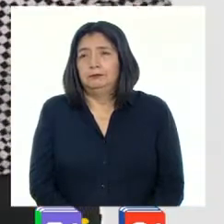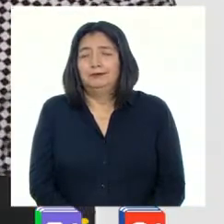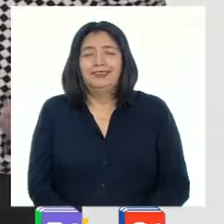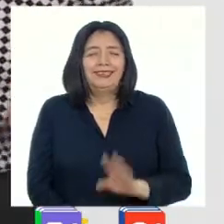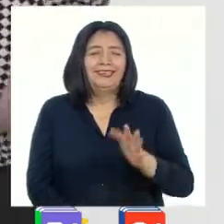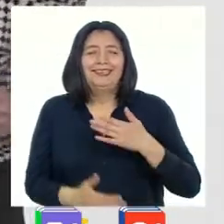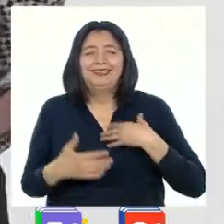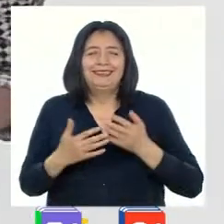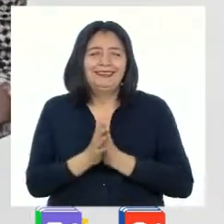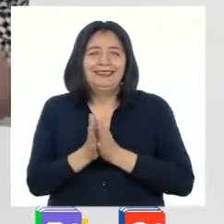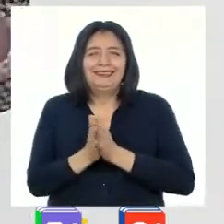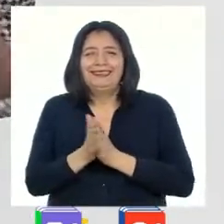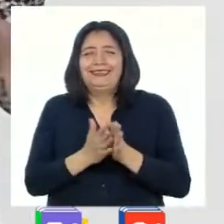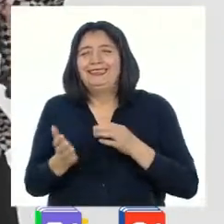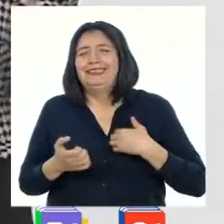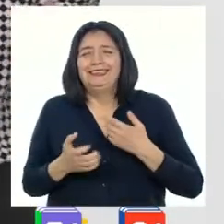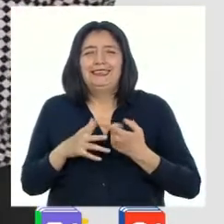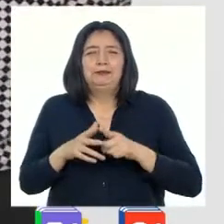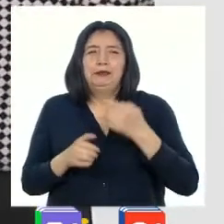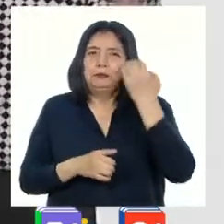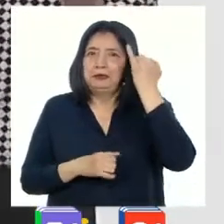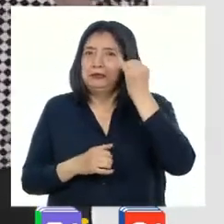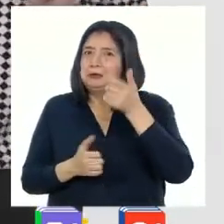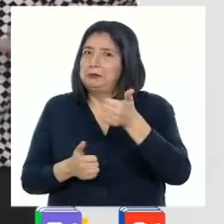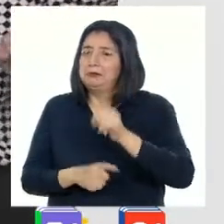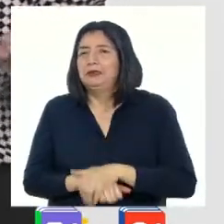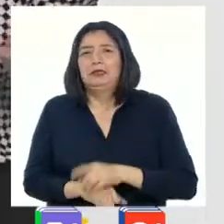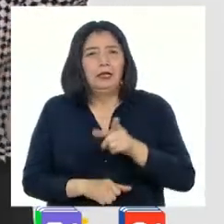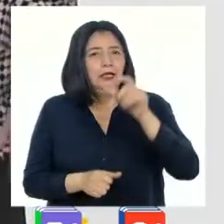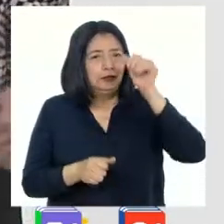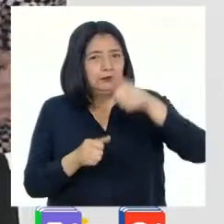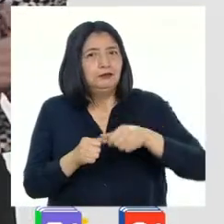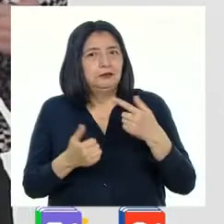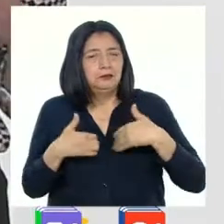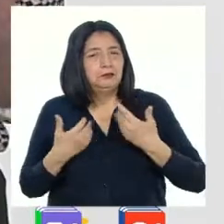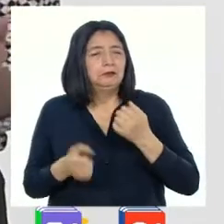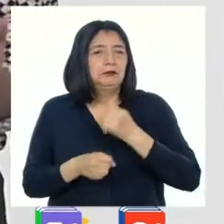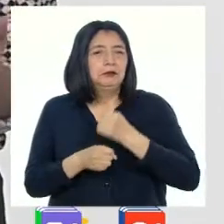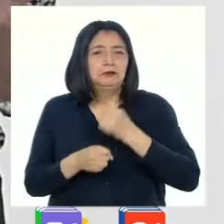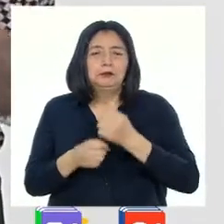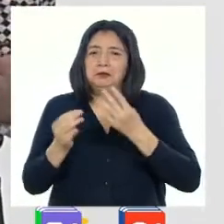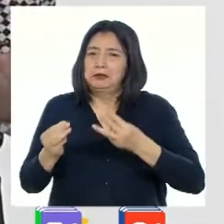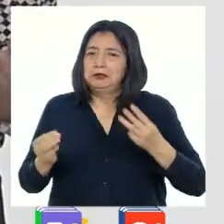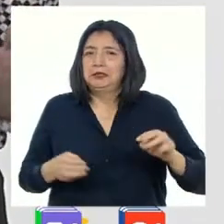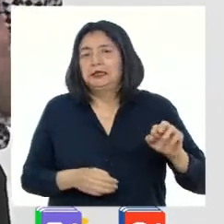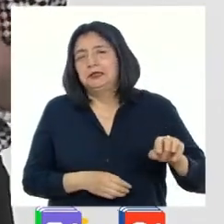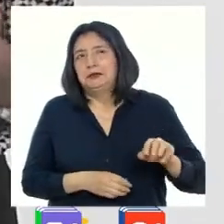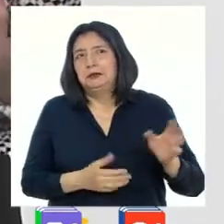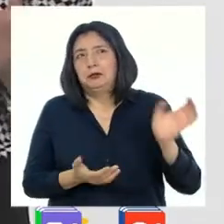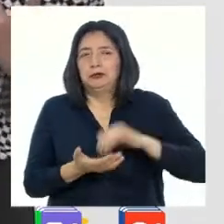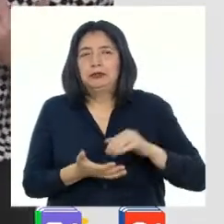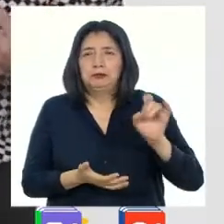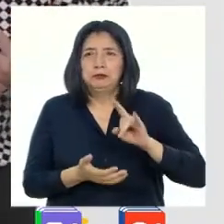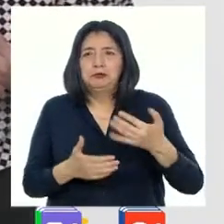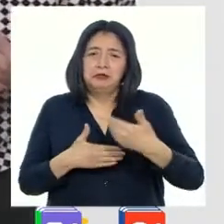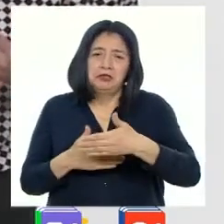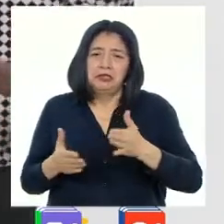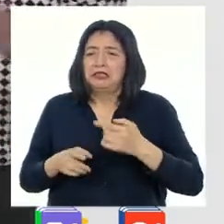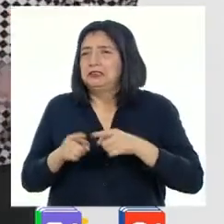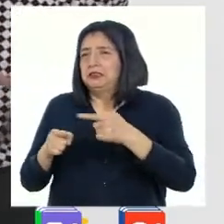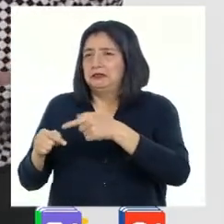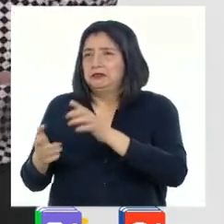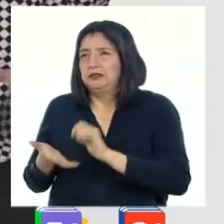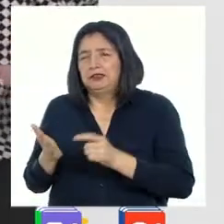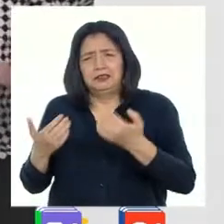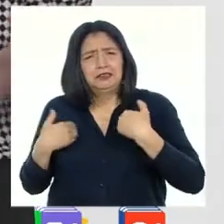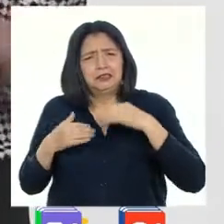¡Ay, tengo muchas ganas de empezar! ¡Qué grandes ideas! Eso sí, recordemos que podemos trabajar con materiales de reuso como cajas de distintos tipos,